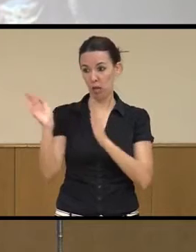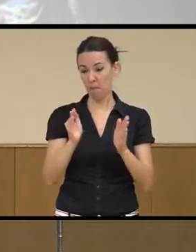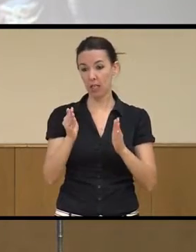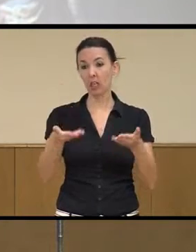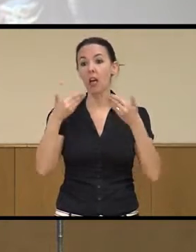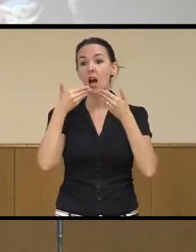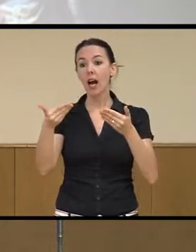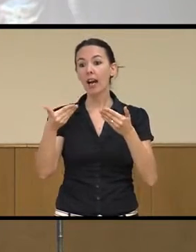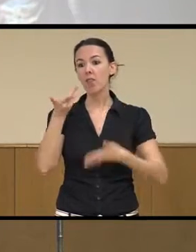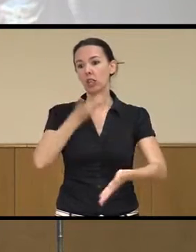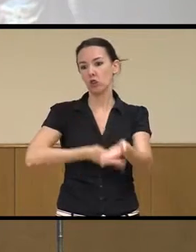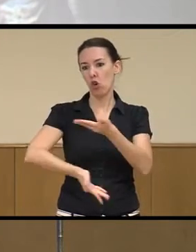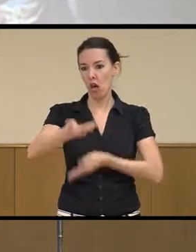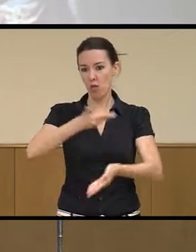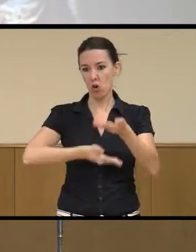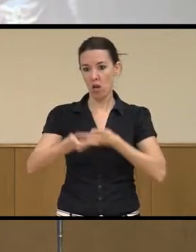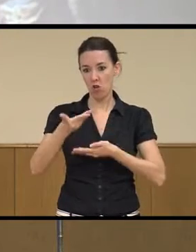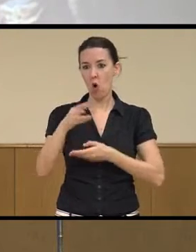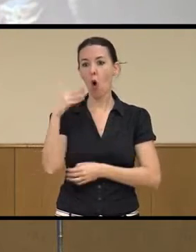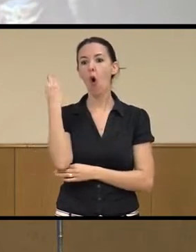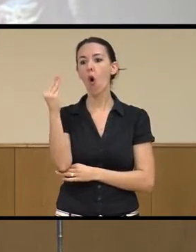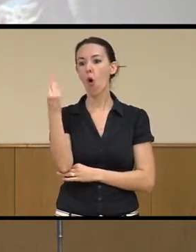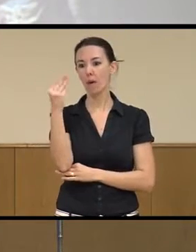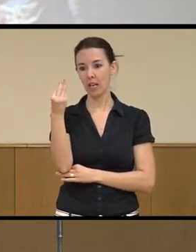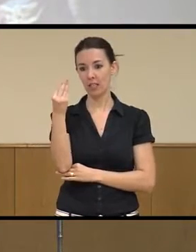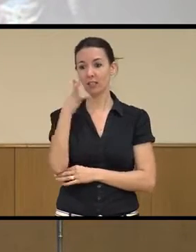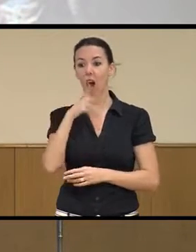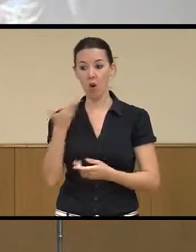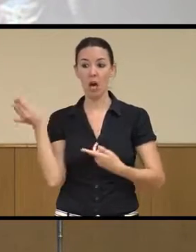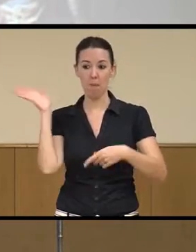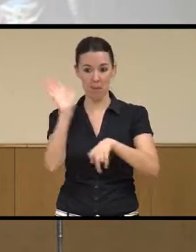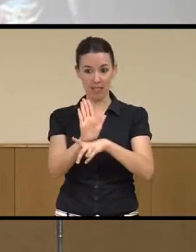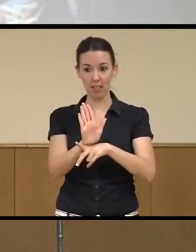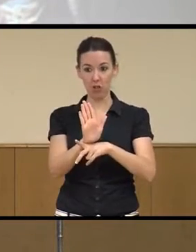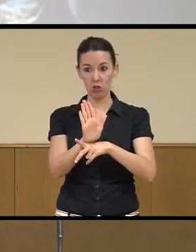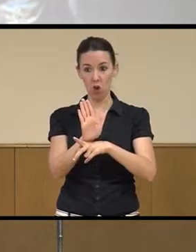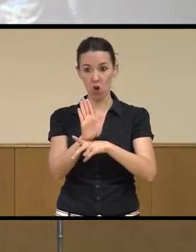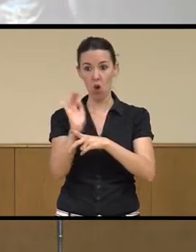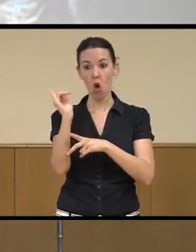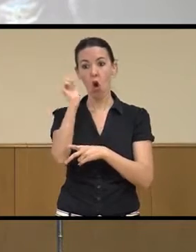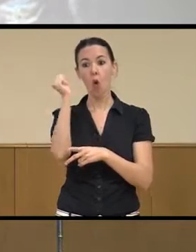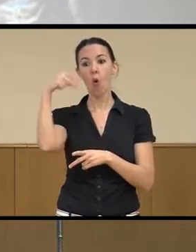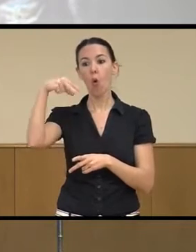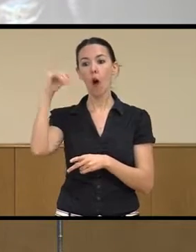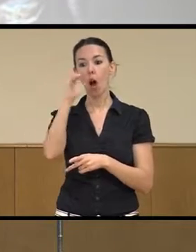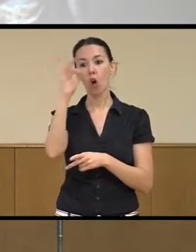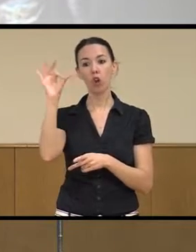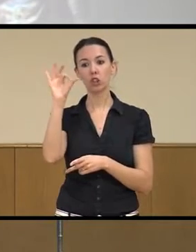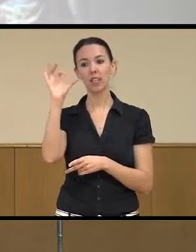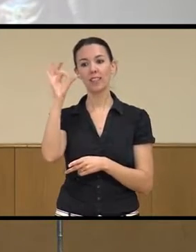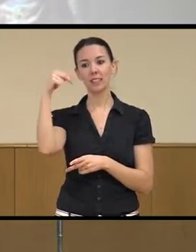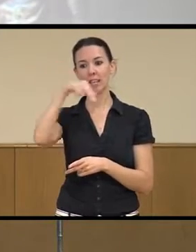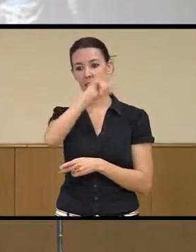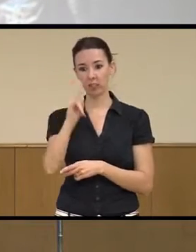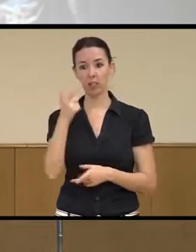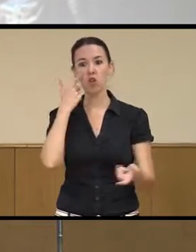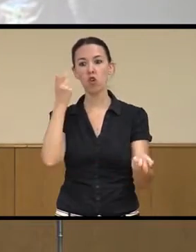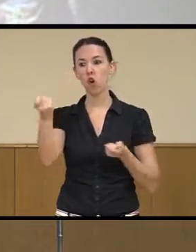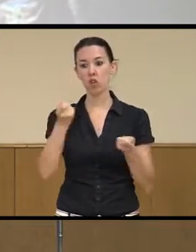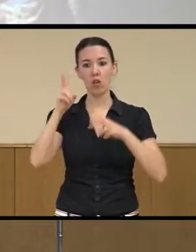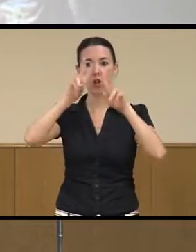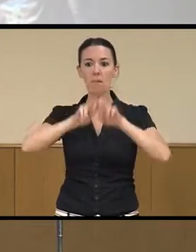gracias a la colaboración de unos jóvenes que ahora nos presentará Juan José Sánchez Oro, coordinador general del personal de investigador